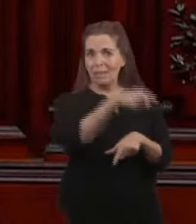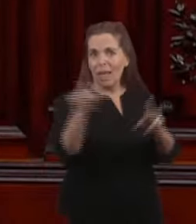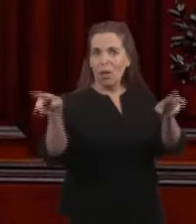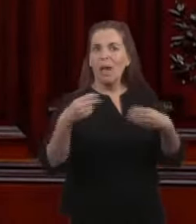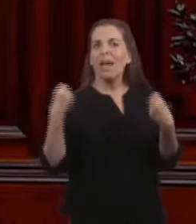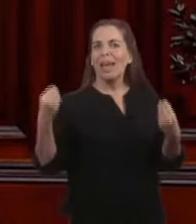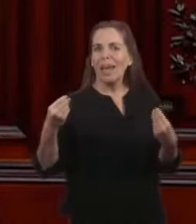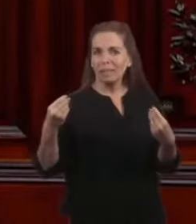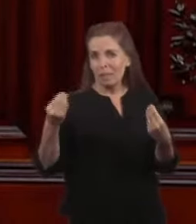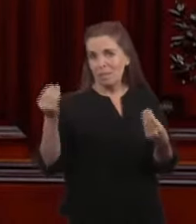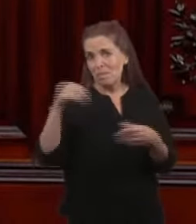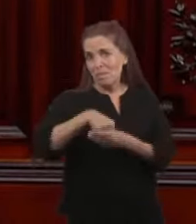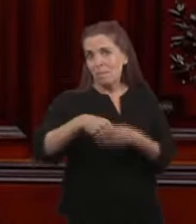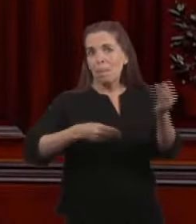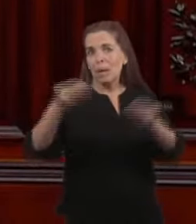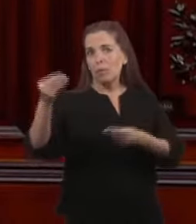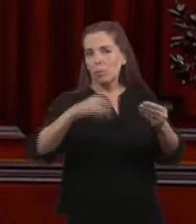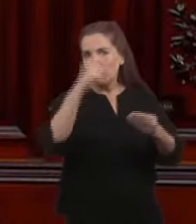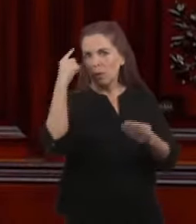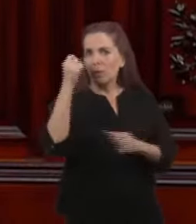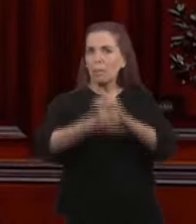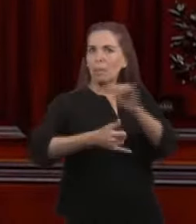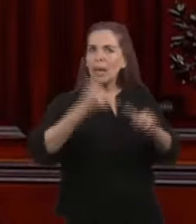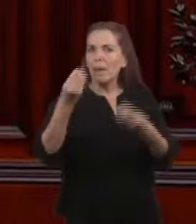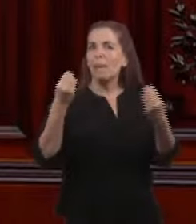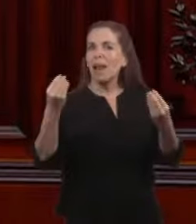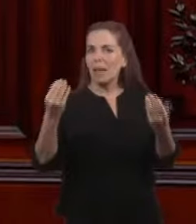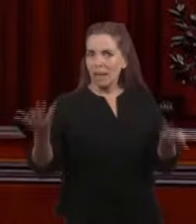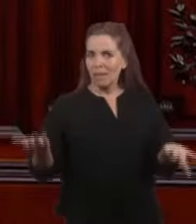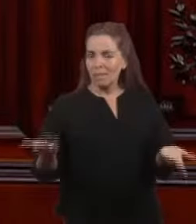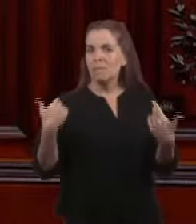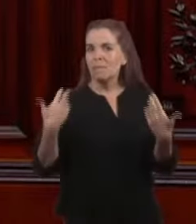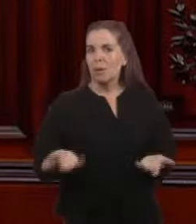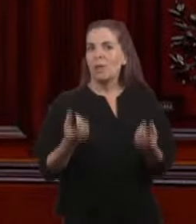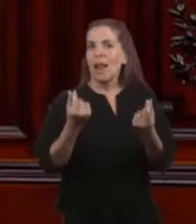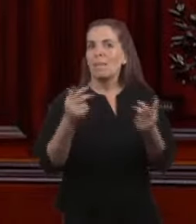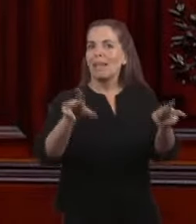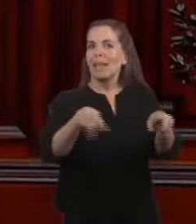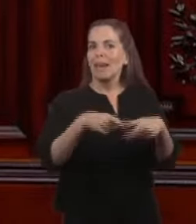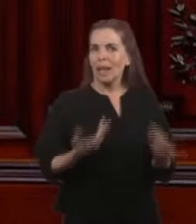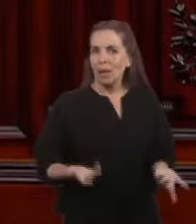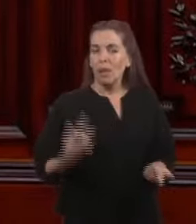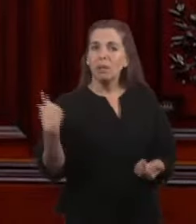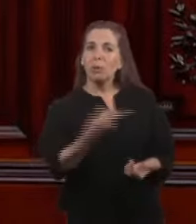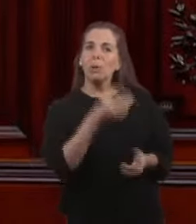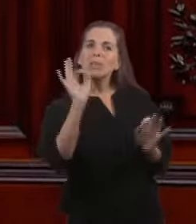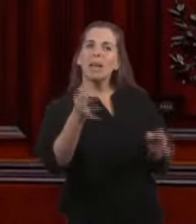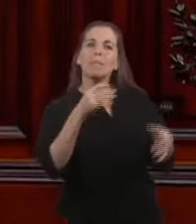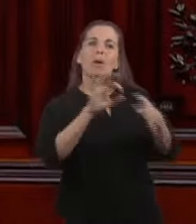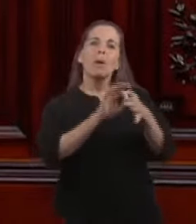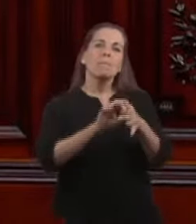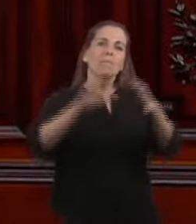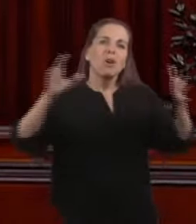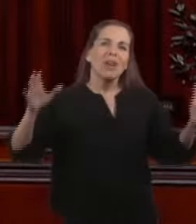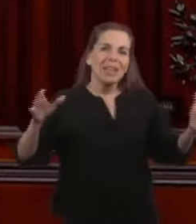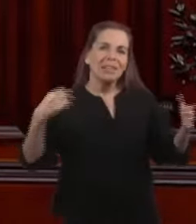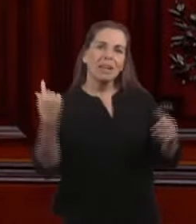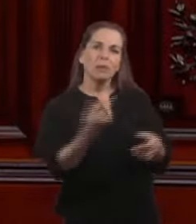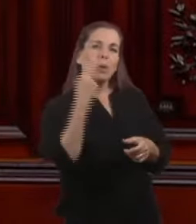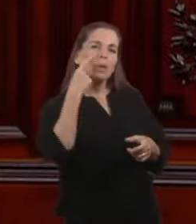el presupuesto nacional recordemos que en algún sentido la democracia moderna como la conocemos hoy